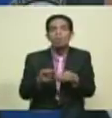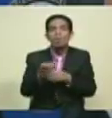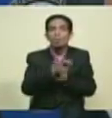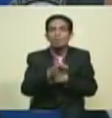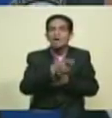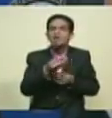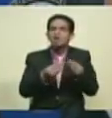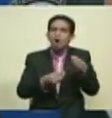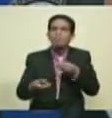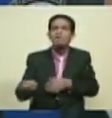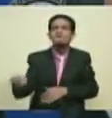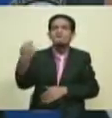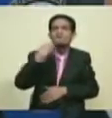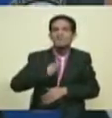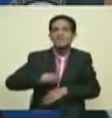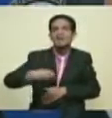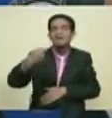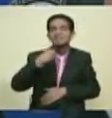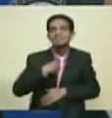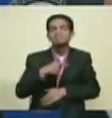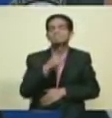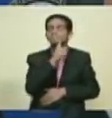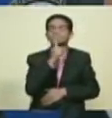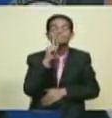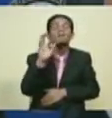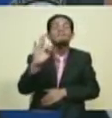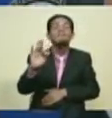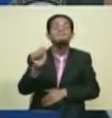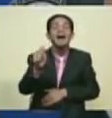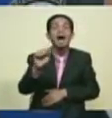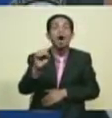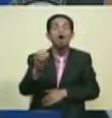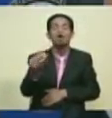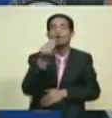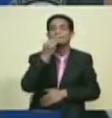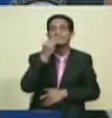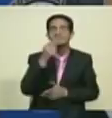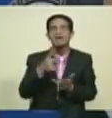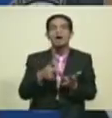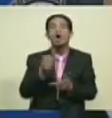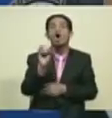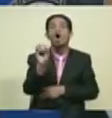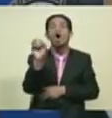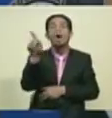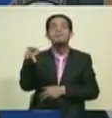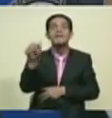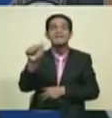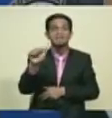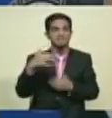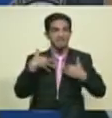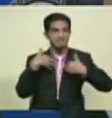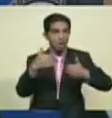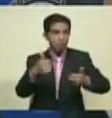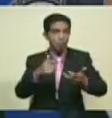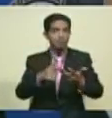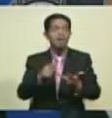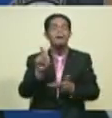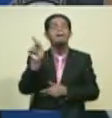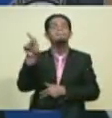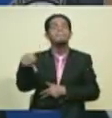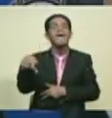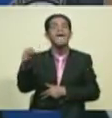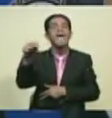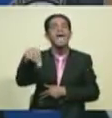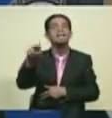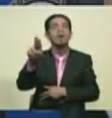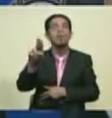Naciones Unidas, tanto la FAO como la OPS, Organización Panamericana de la Salud, el PNUD también,